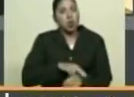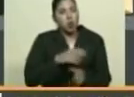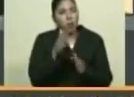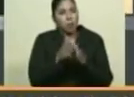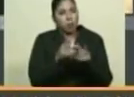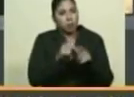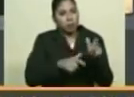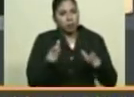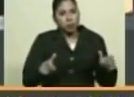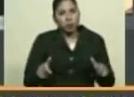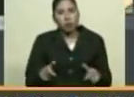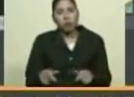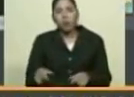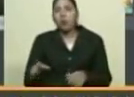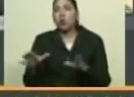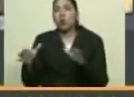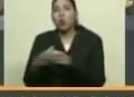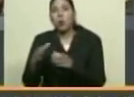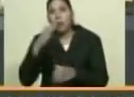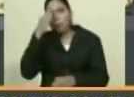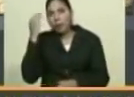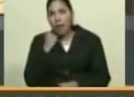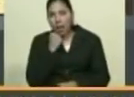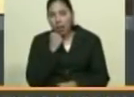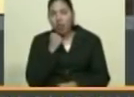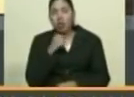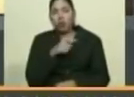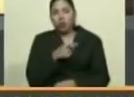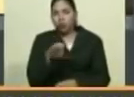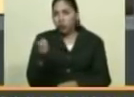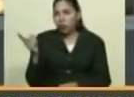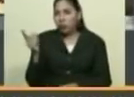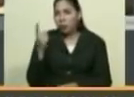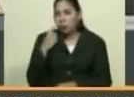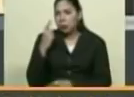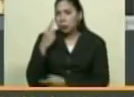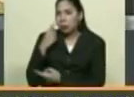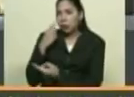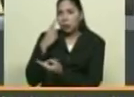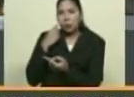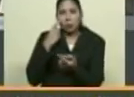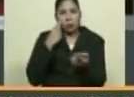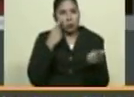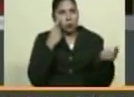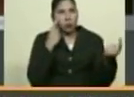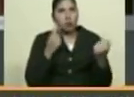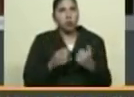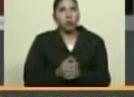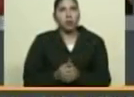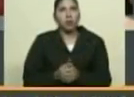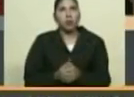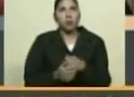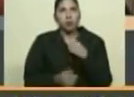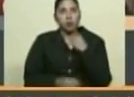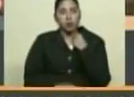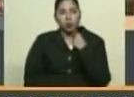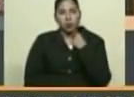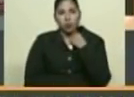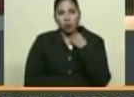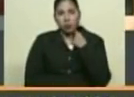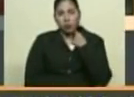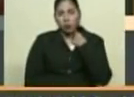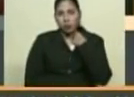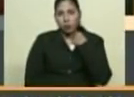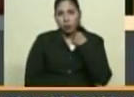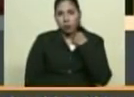sus dolores, porque andaba muy adolorido ese día, muy adolorido, dijo algo así como